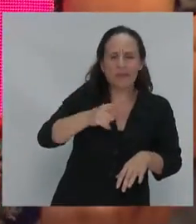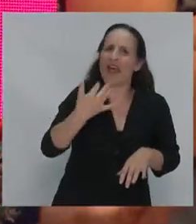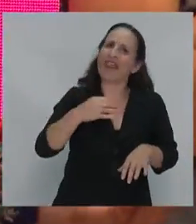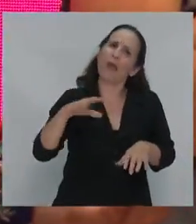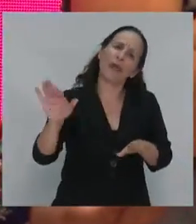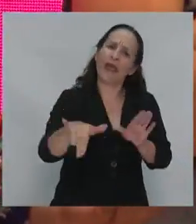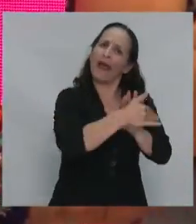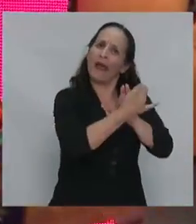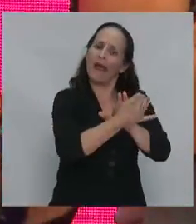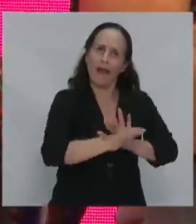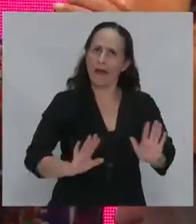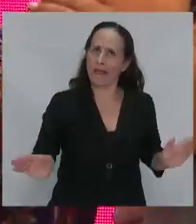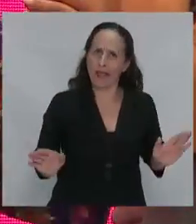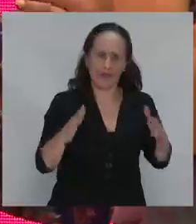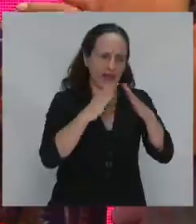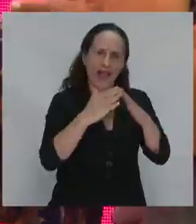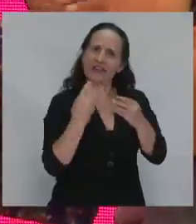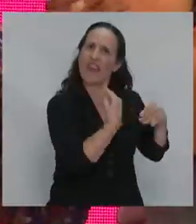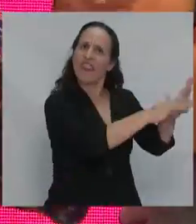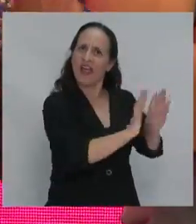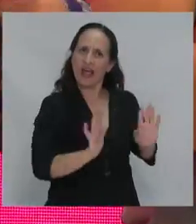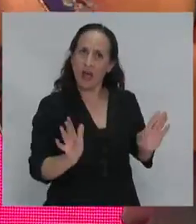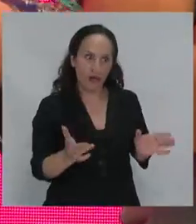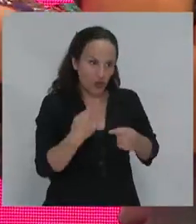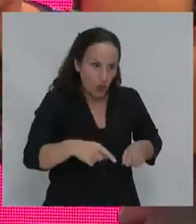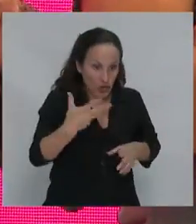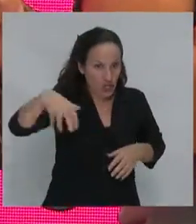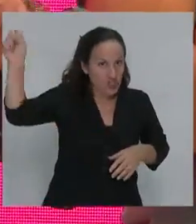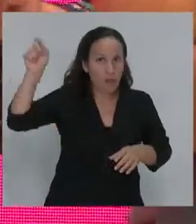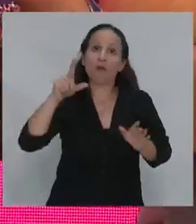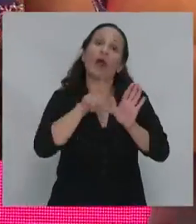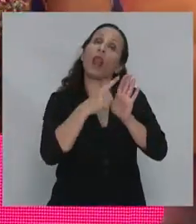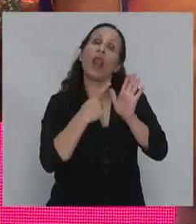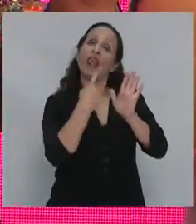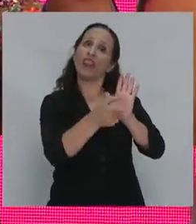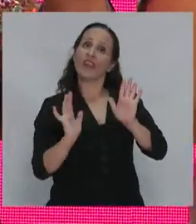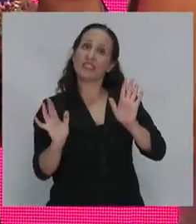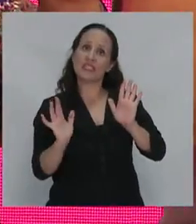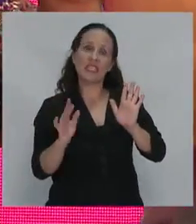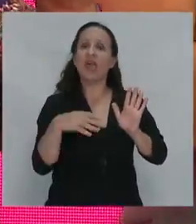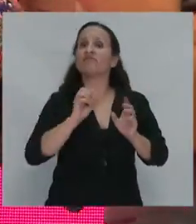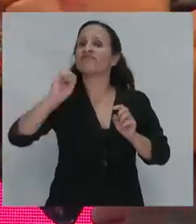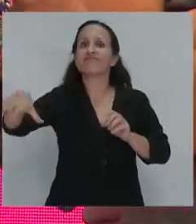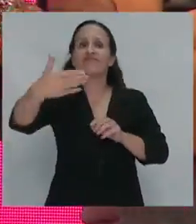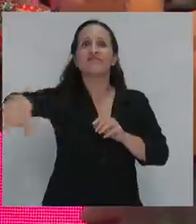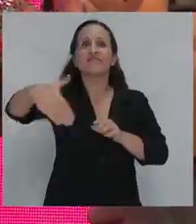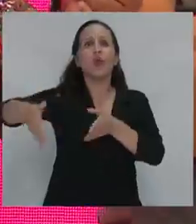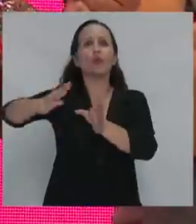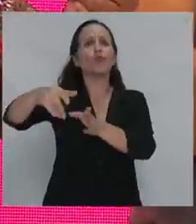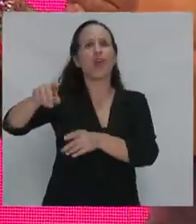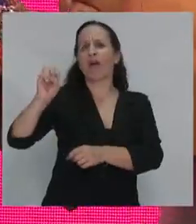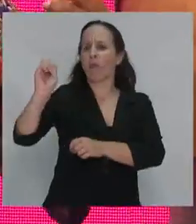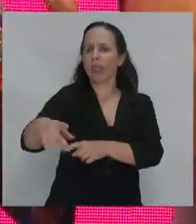desocupar la casa te llevaban tus cosas porque así lo redactada la ley hasta la carretera más próxima y ahí te la